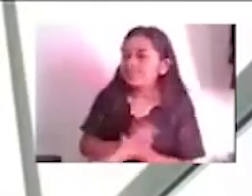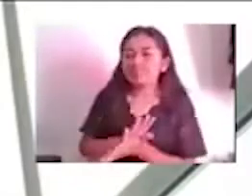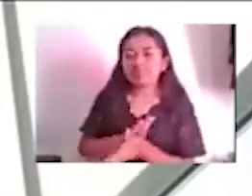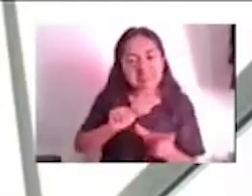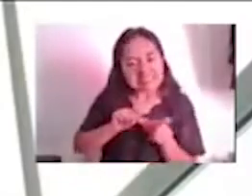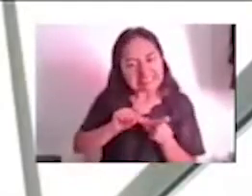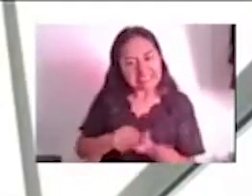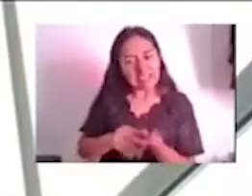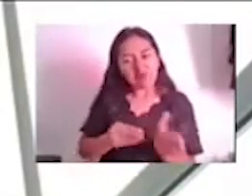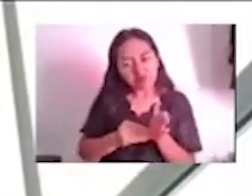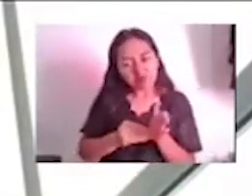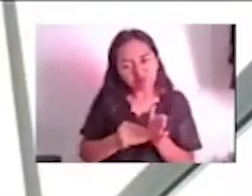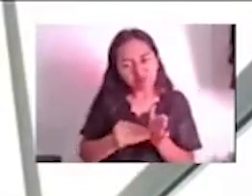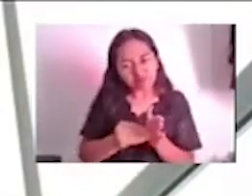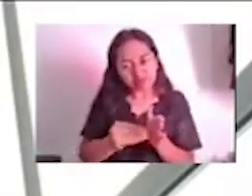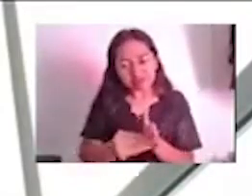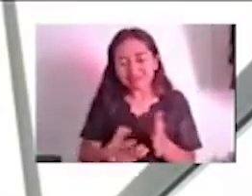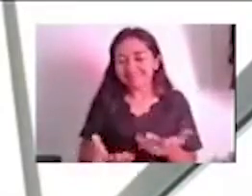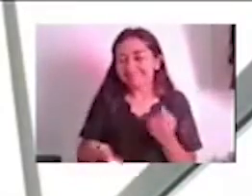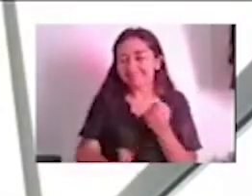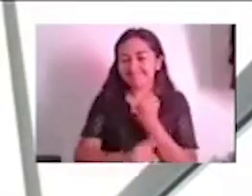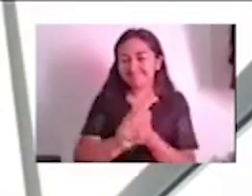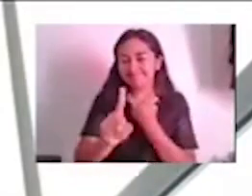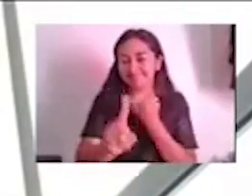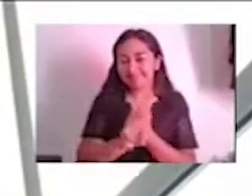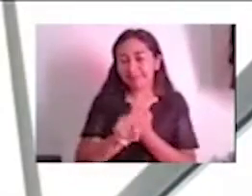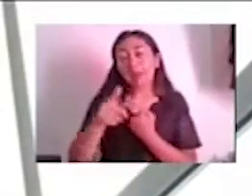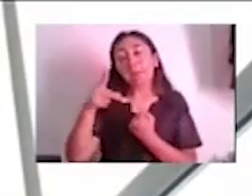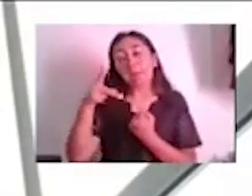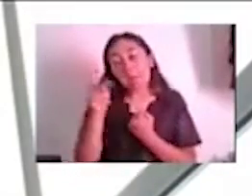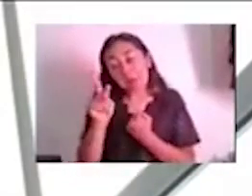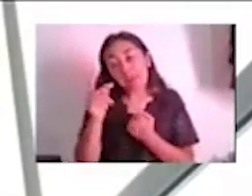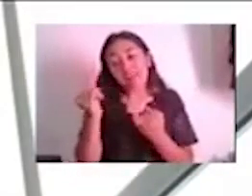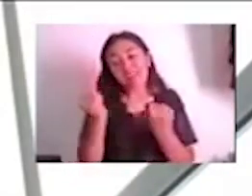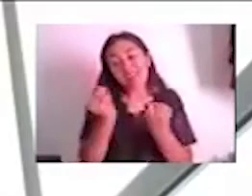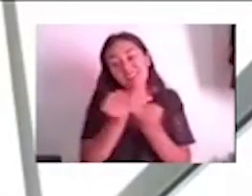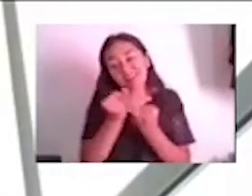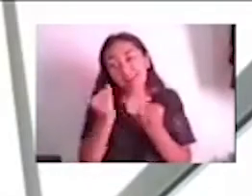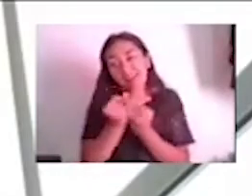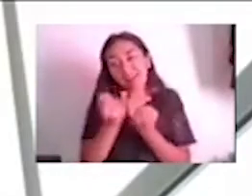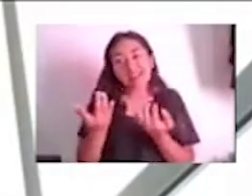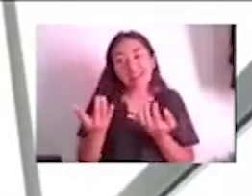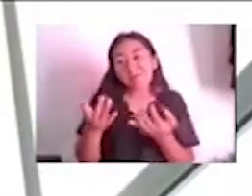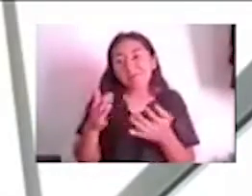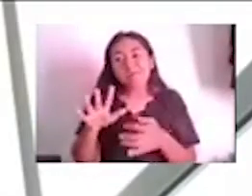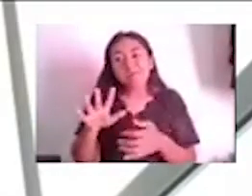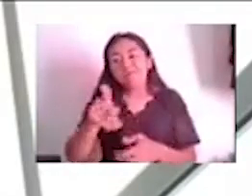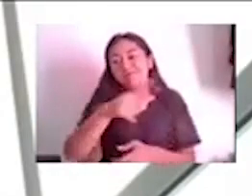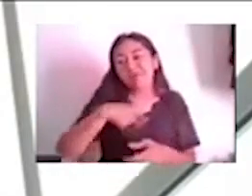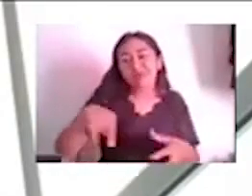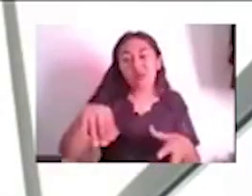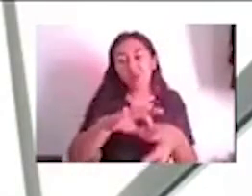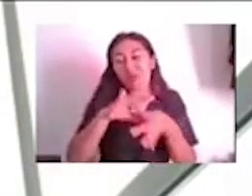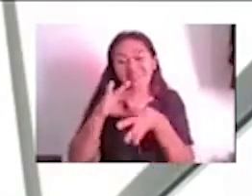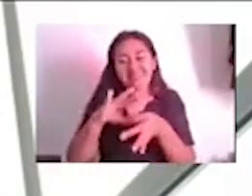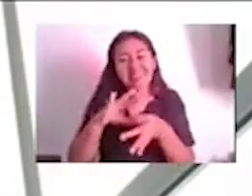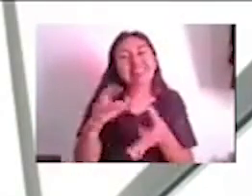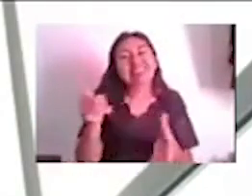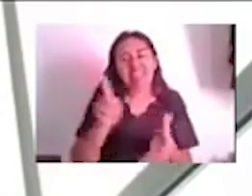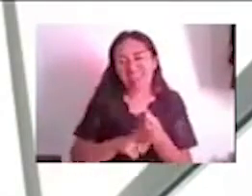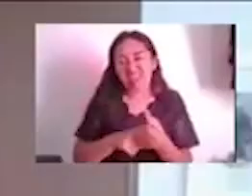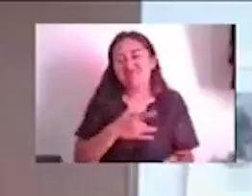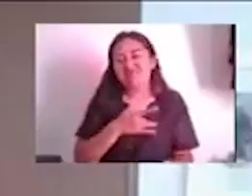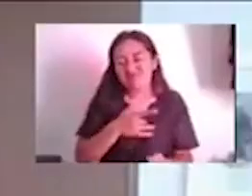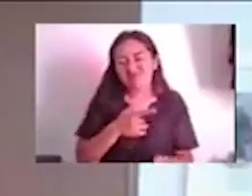vivas, aunque seguían también con una posición identitaria de somos el mismo pueblo. Gracias.